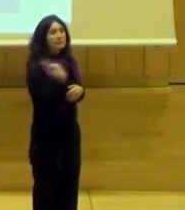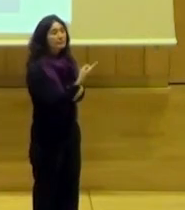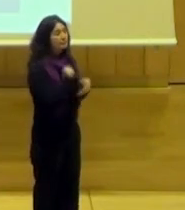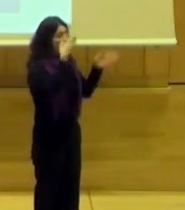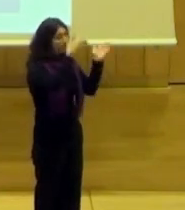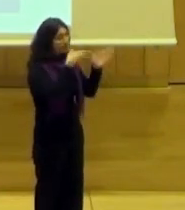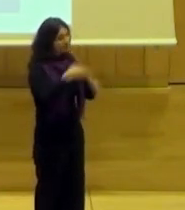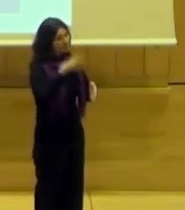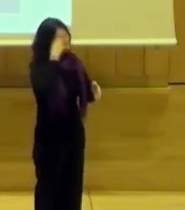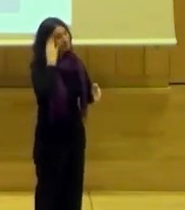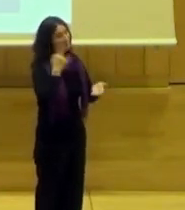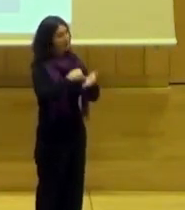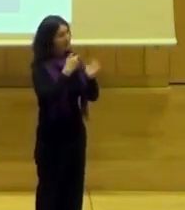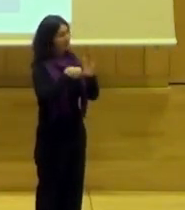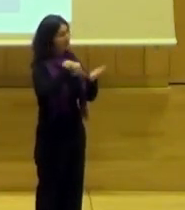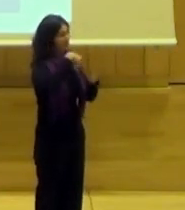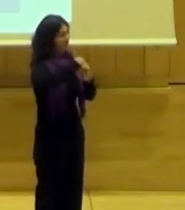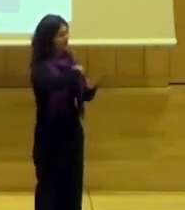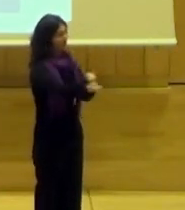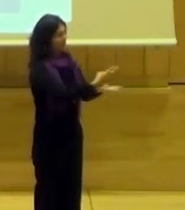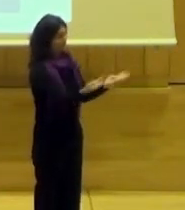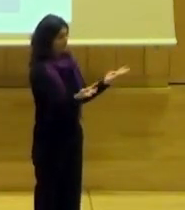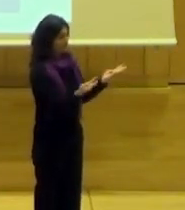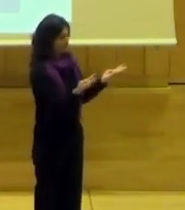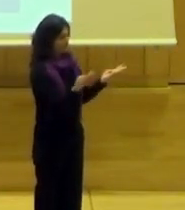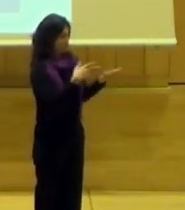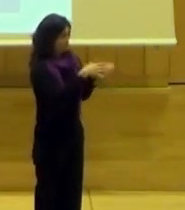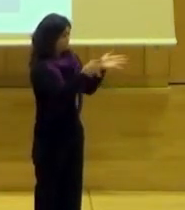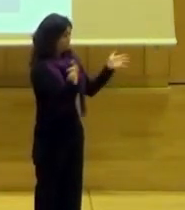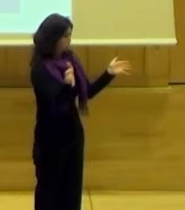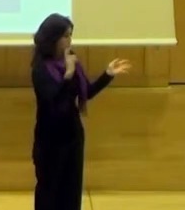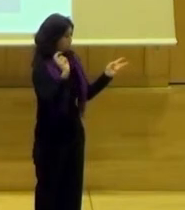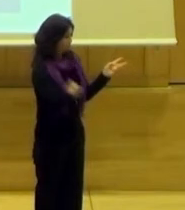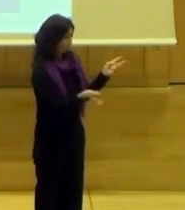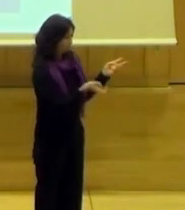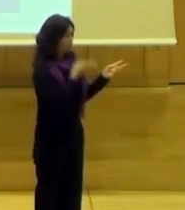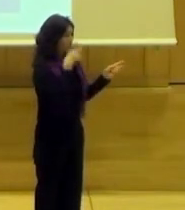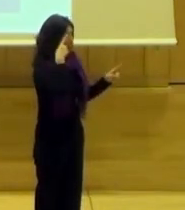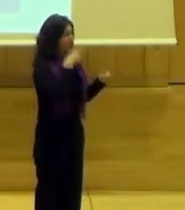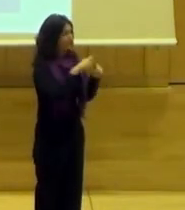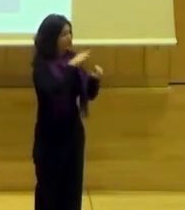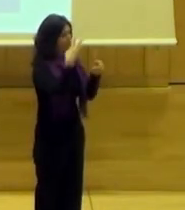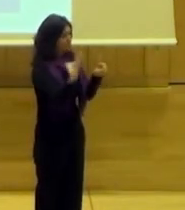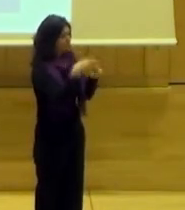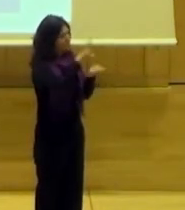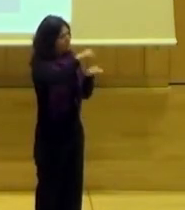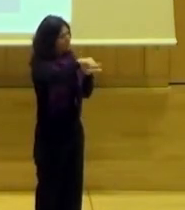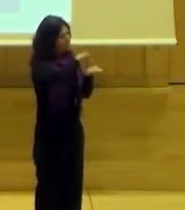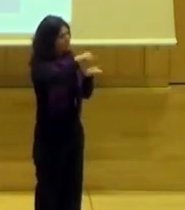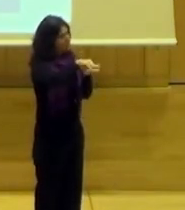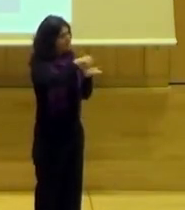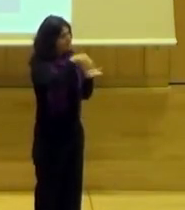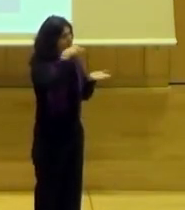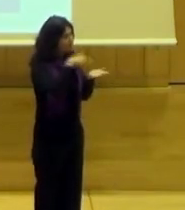Nosotros nos centramos en ese proyecto dentro de ese abanico amplio de posibilidades, sobre todo por tener una página web donde recoger toda